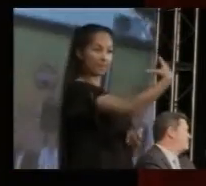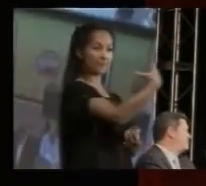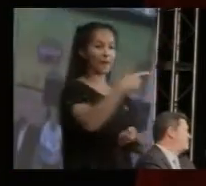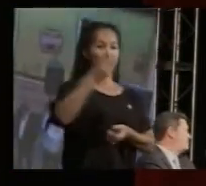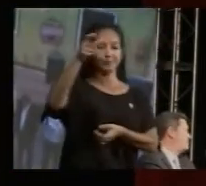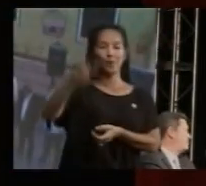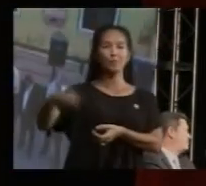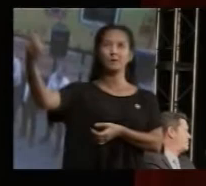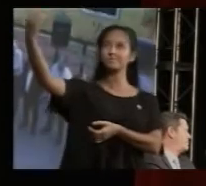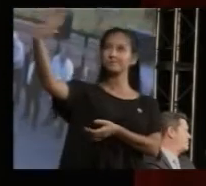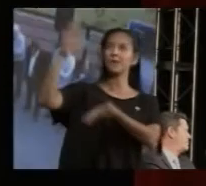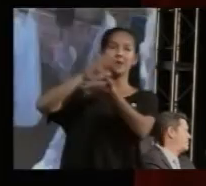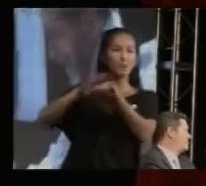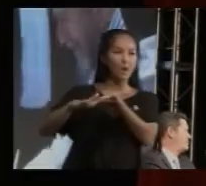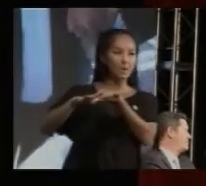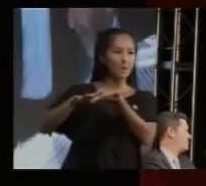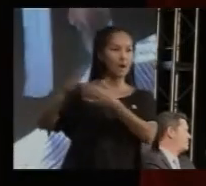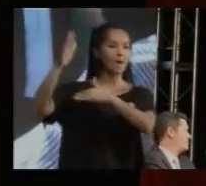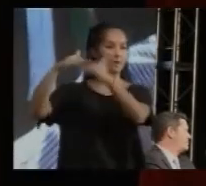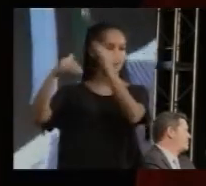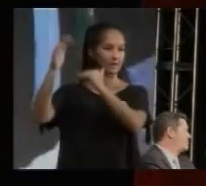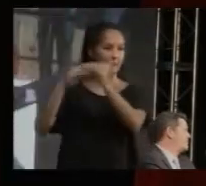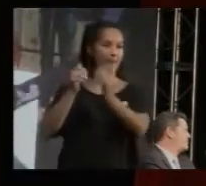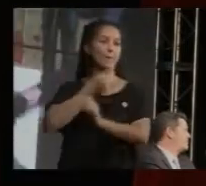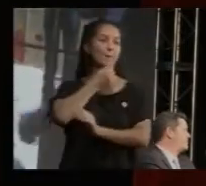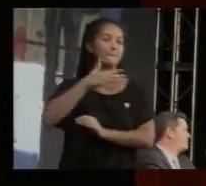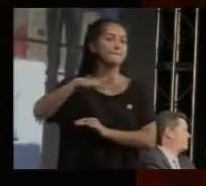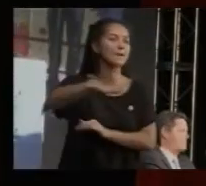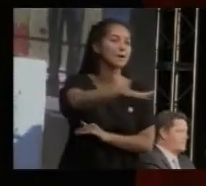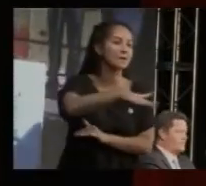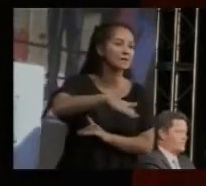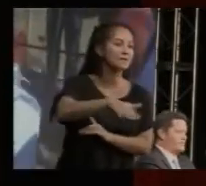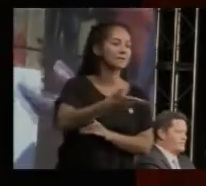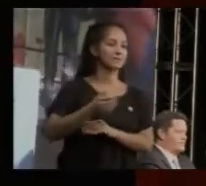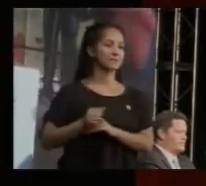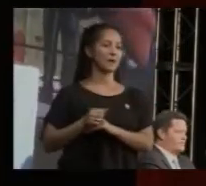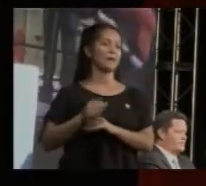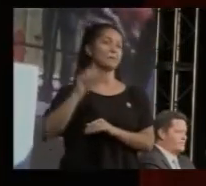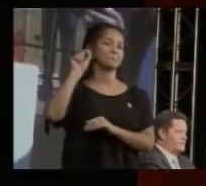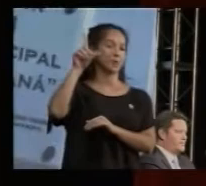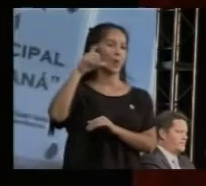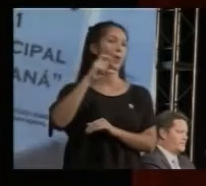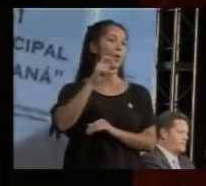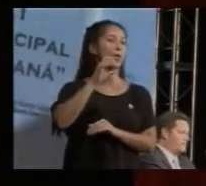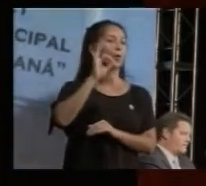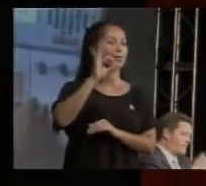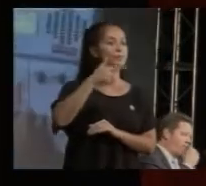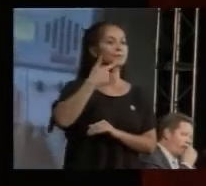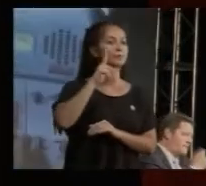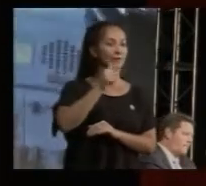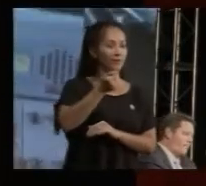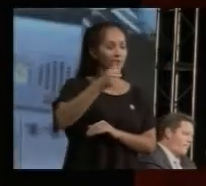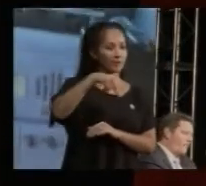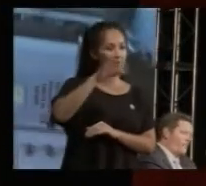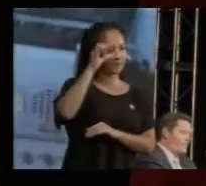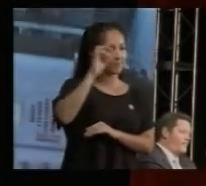nuevas. Reparamos todas las plazas históricas de la ciudad, la de la Costanera, la Plaza Alvear, las dos de la Plaza de Mayo, la